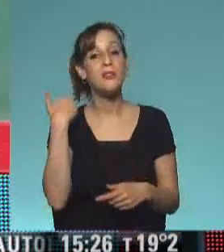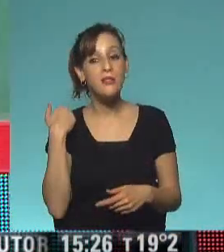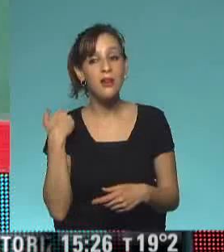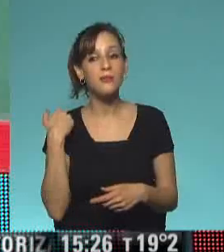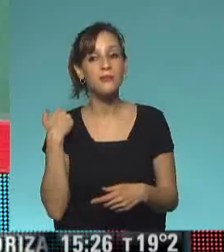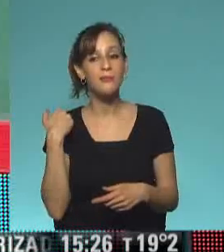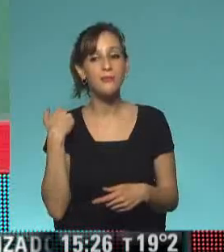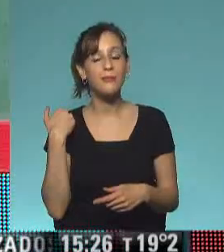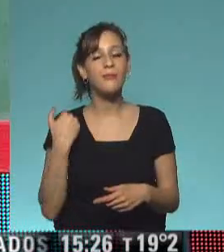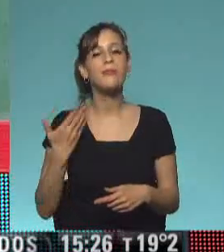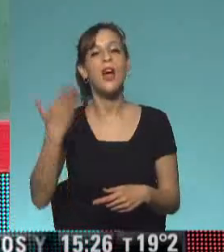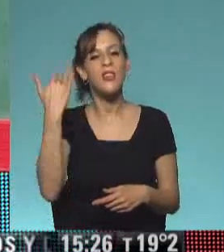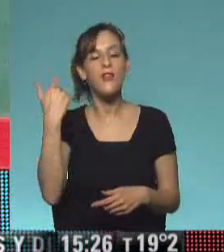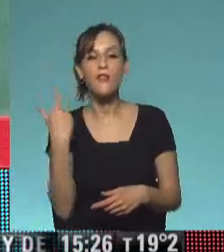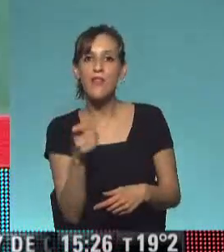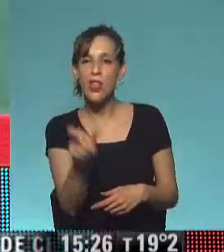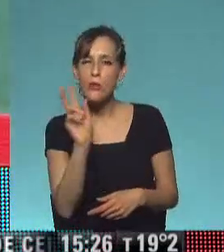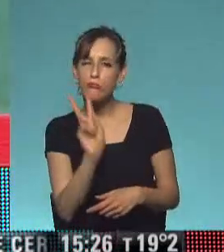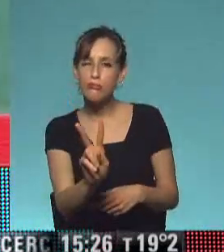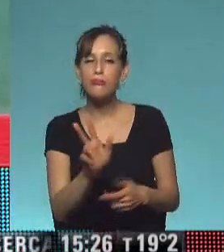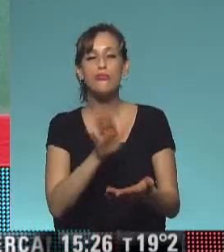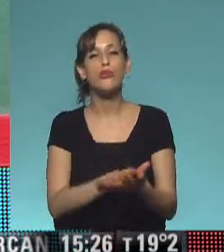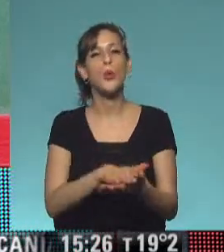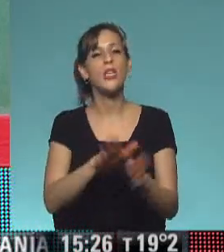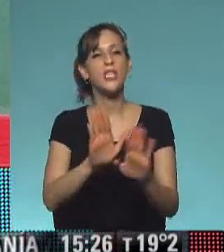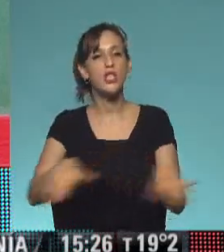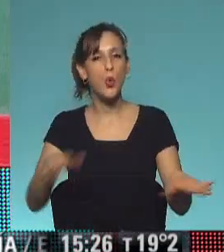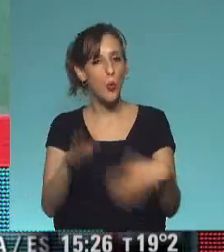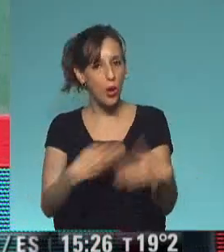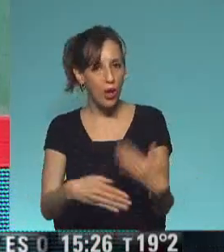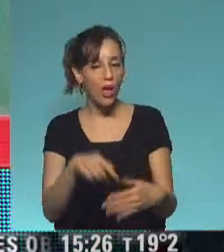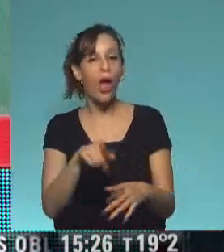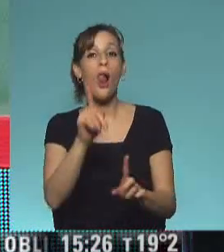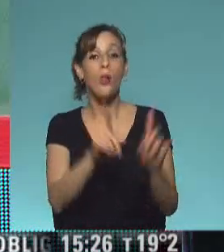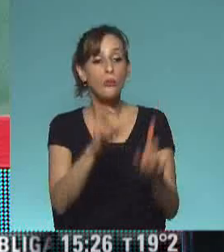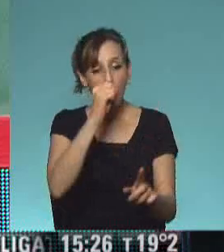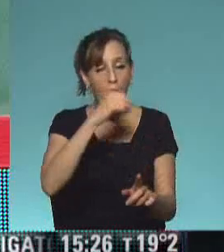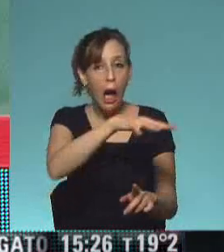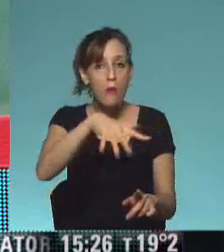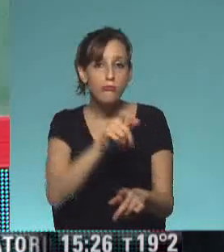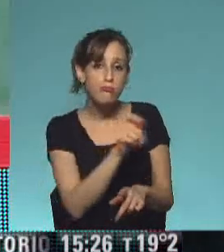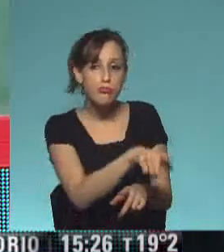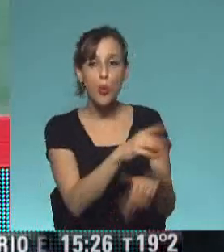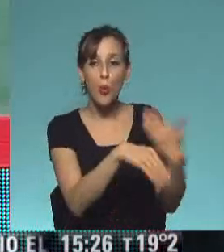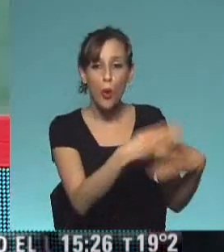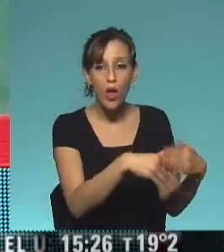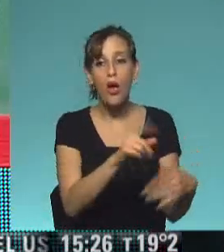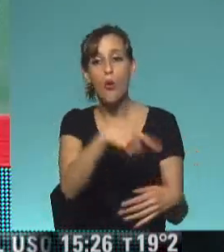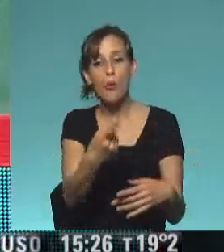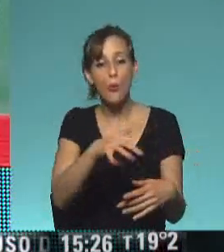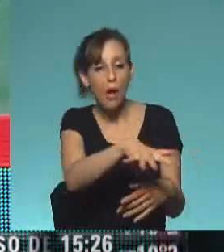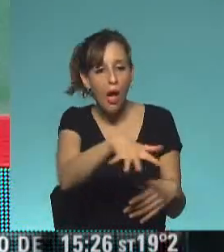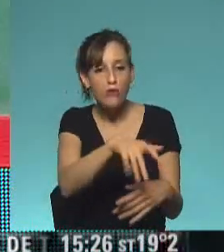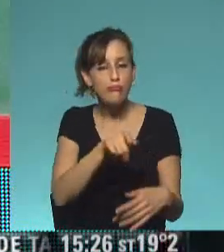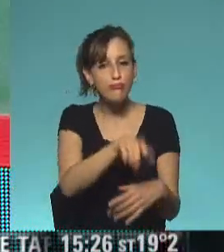conociendo, vimos un video de unos nenes que estaban jugando en distintos lugares, ¿se acuerdan? Algunos en el campo, otros en el barrio, otros en un lugar que